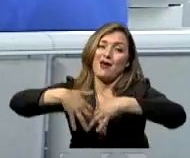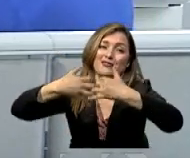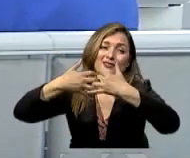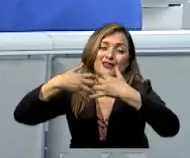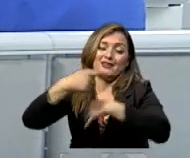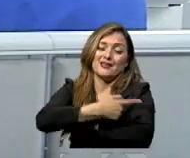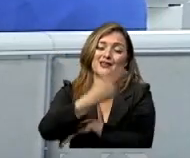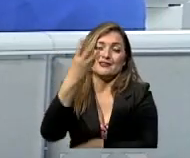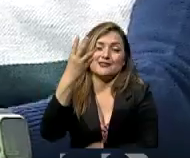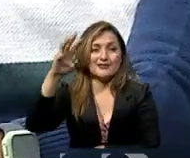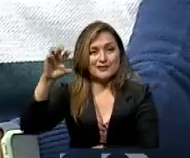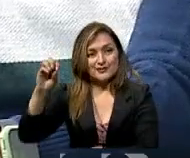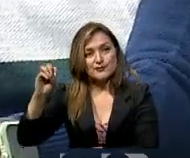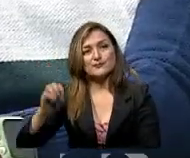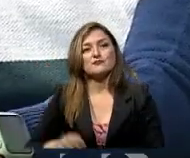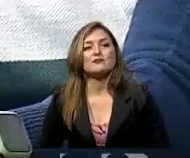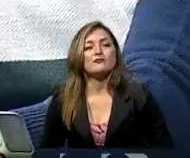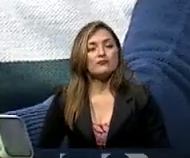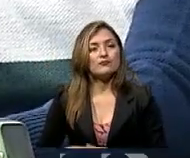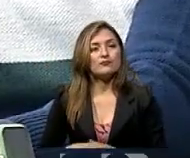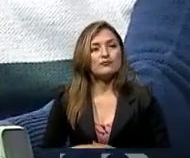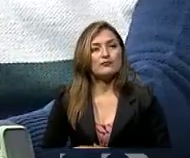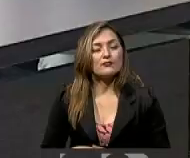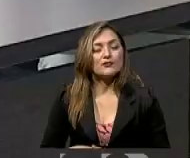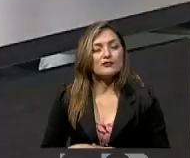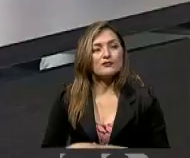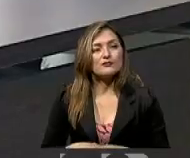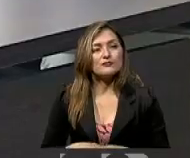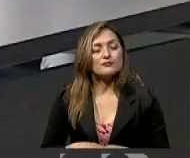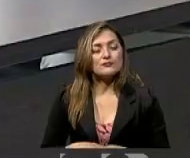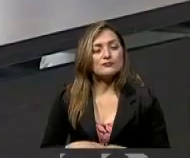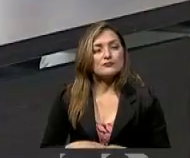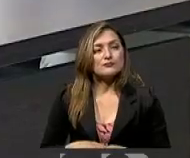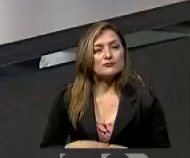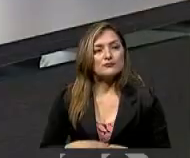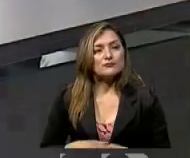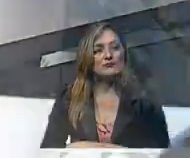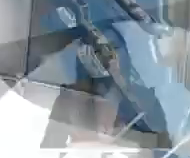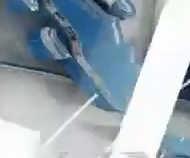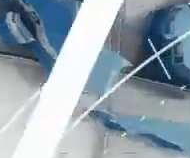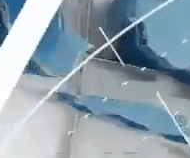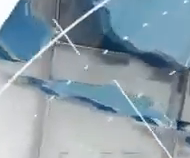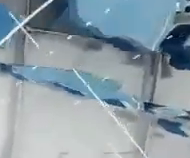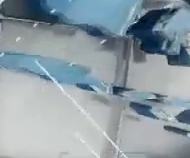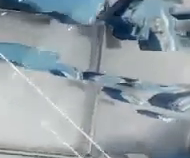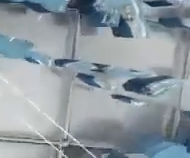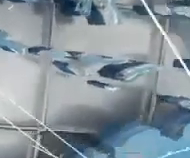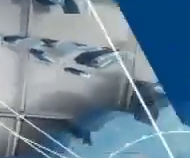60 días. En Quito, Juan Miguel Rodríguez, 24 horas.